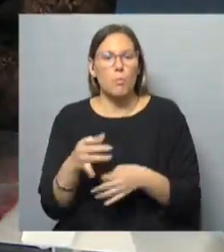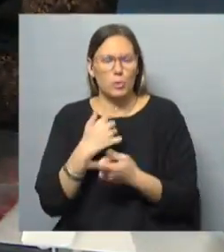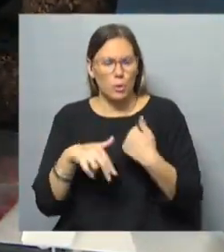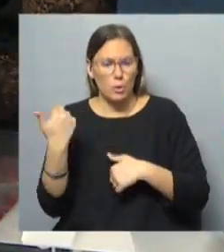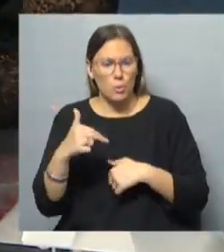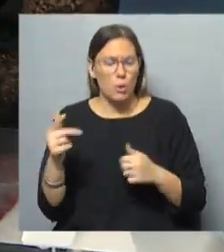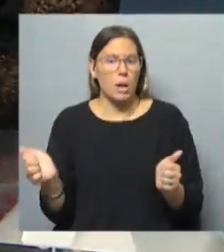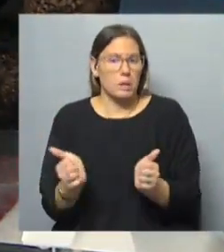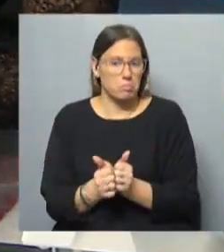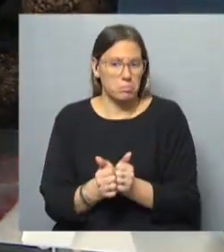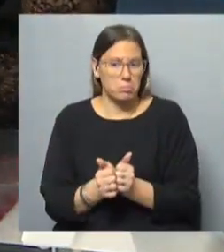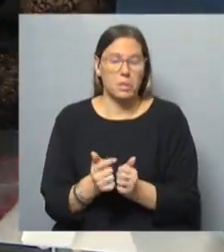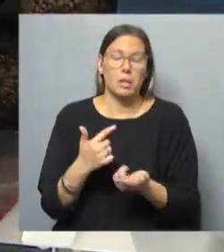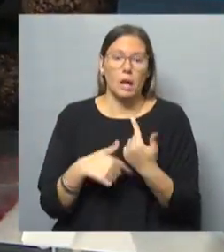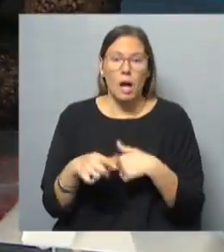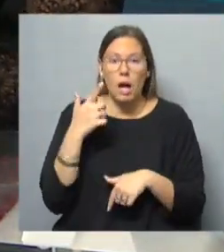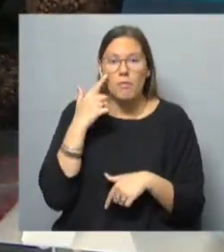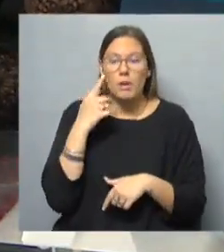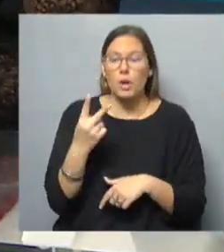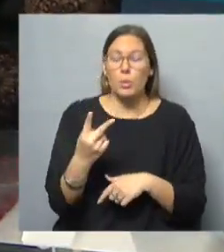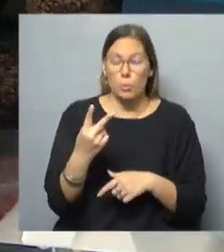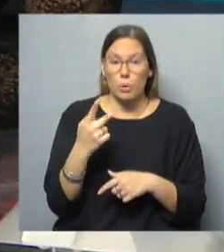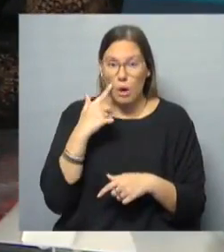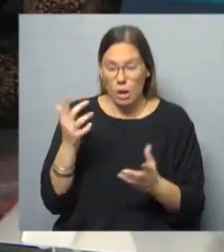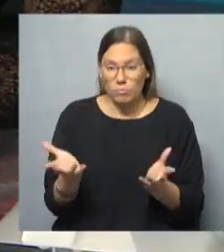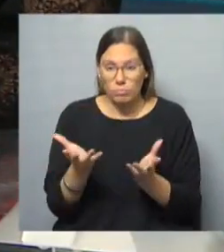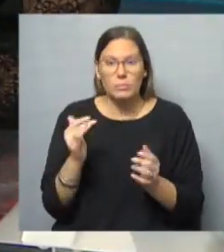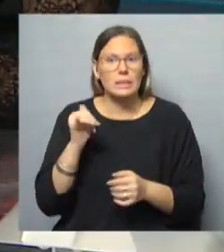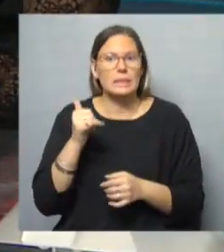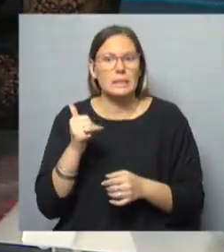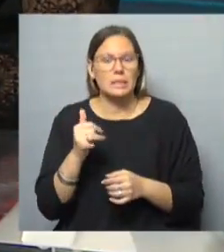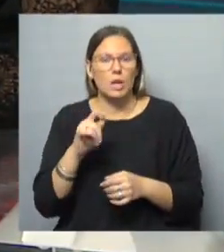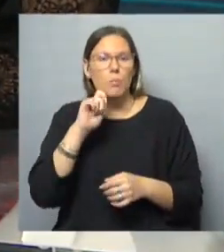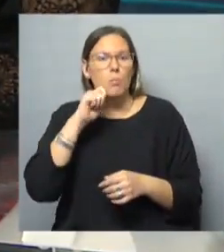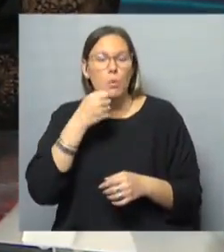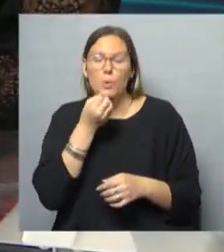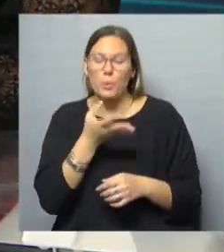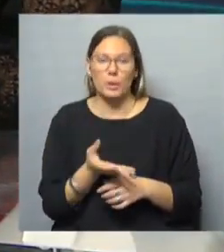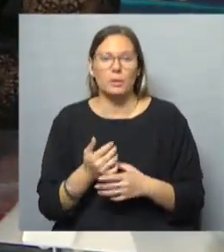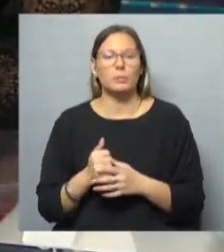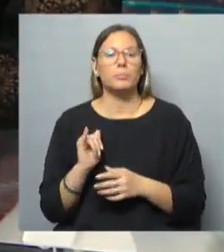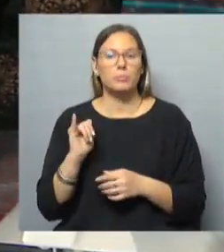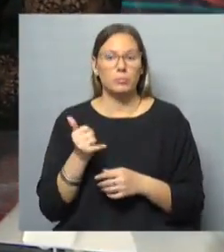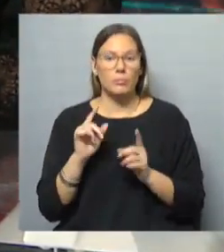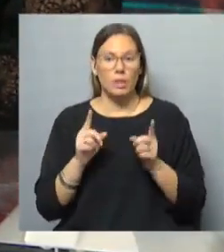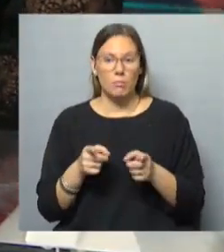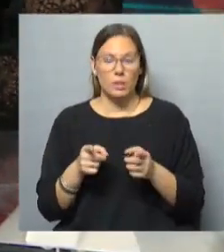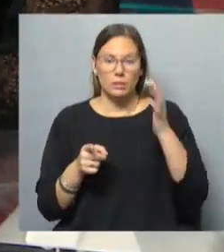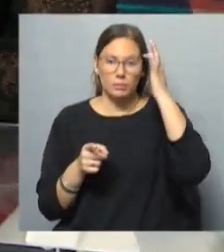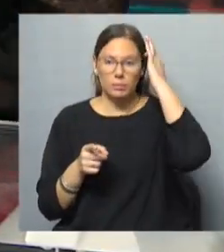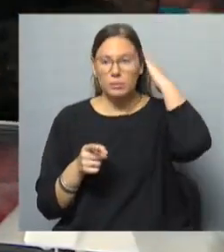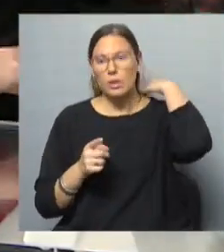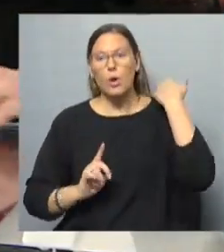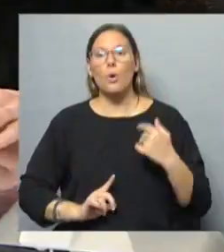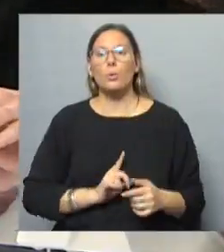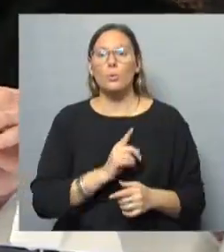hacer algo. Es verdad, así que bueno, ¿podemos decir que es un dúo encendido? Es un dúo encendidísimo. Encendidísimo, claro que sí. También vamos a tener el orgullo